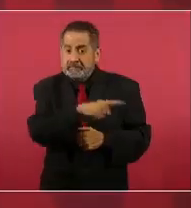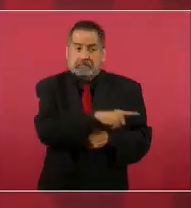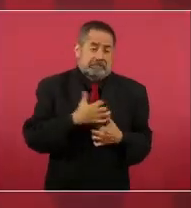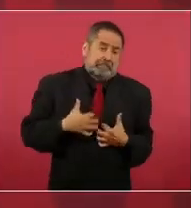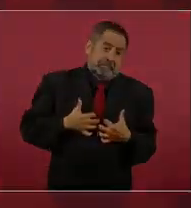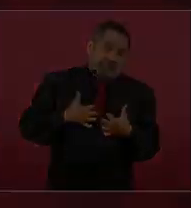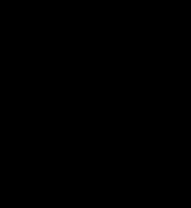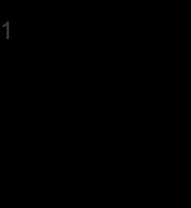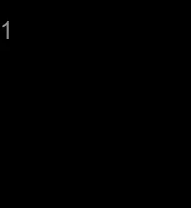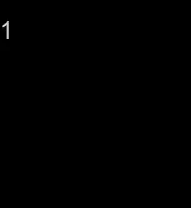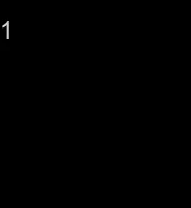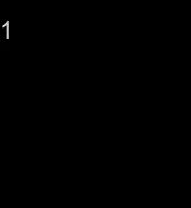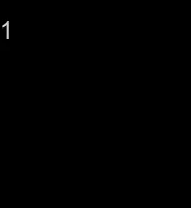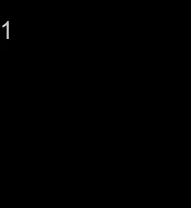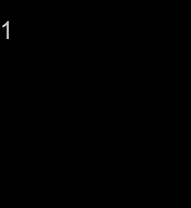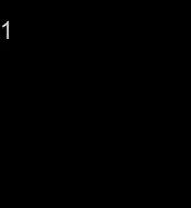enojadísimos. ¿Cómo